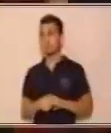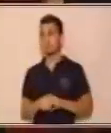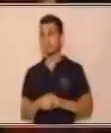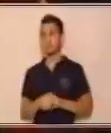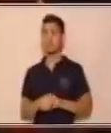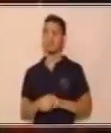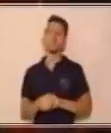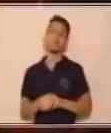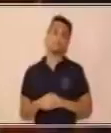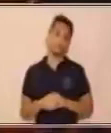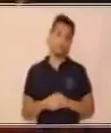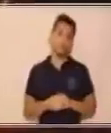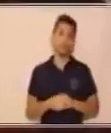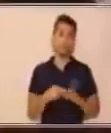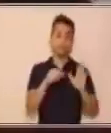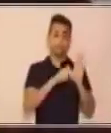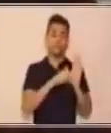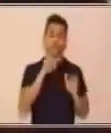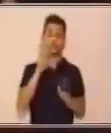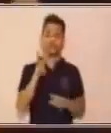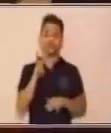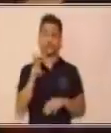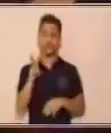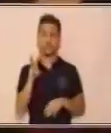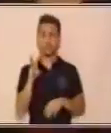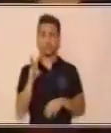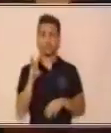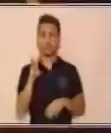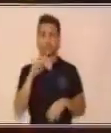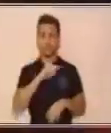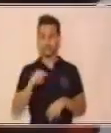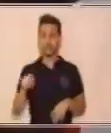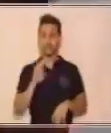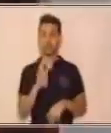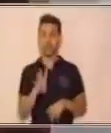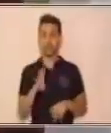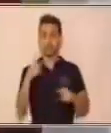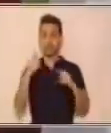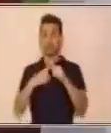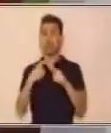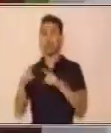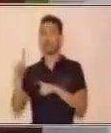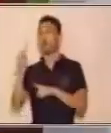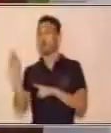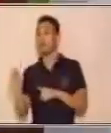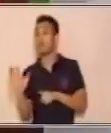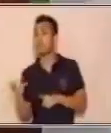a menos 3/4 para que nos dé como resultado la unidad?